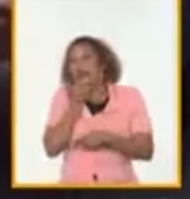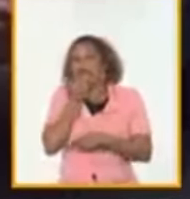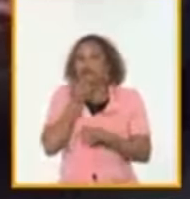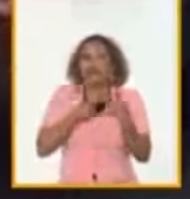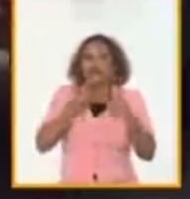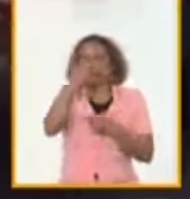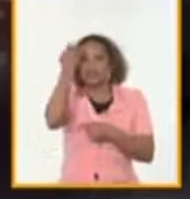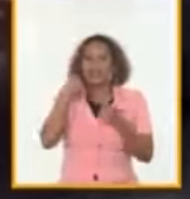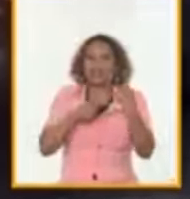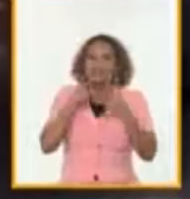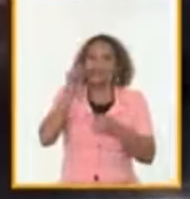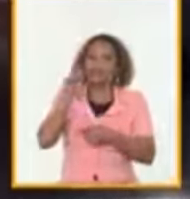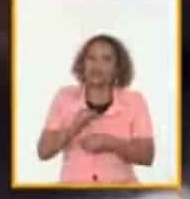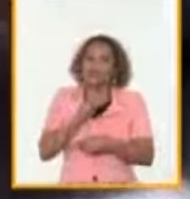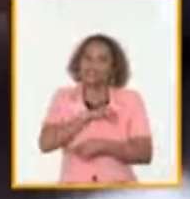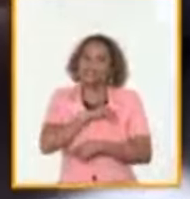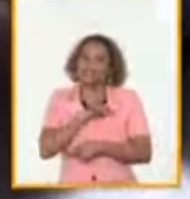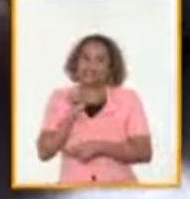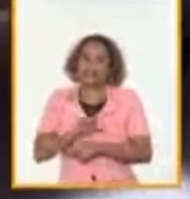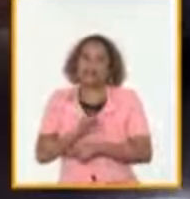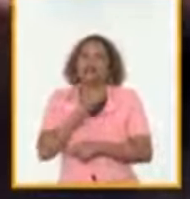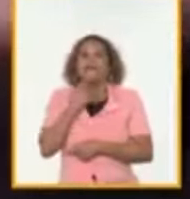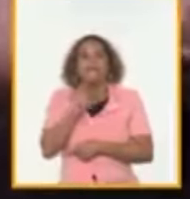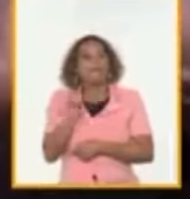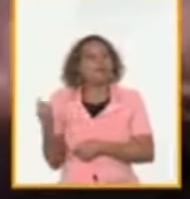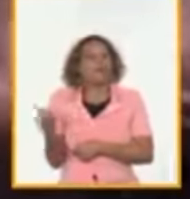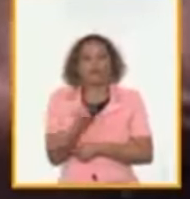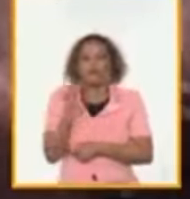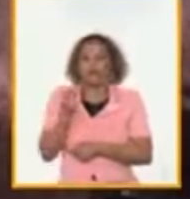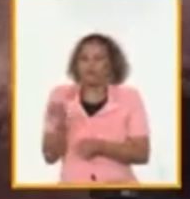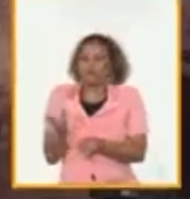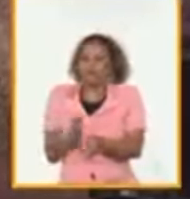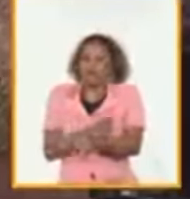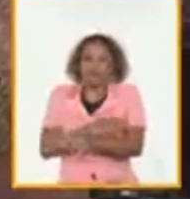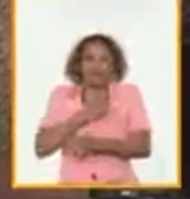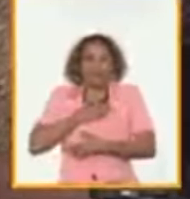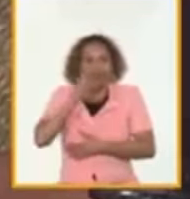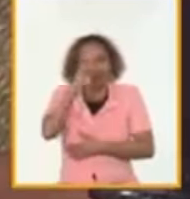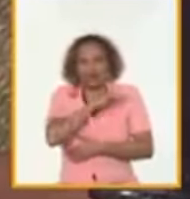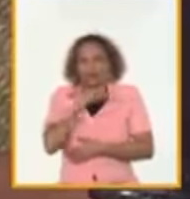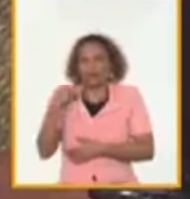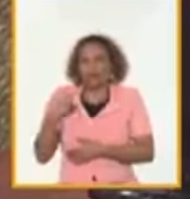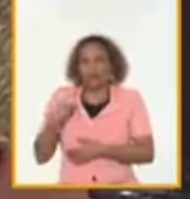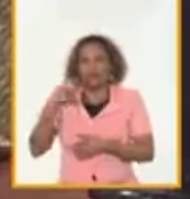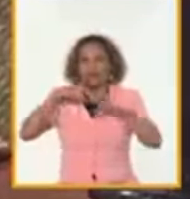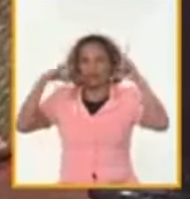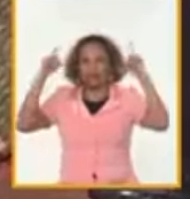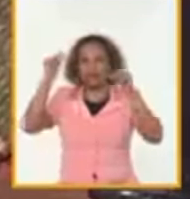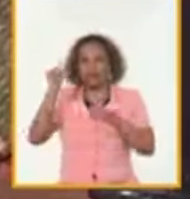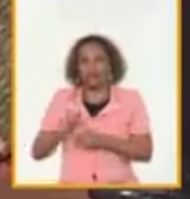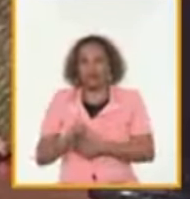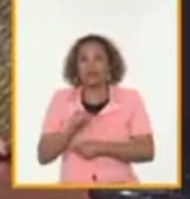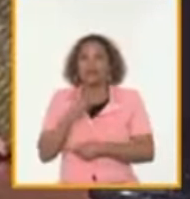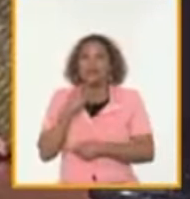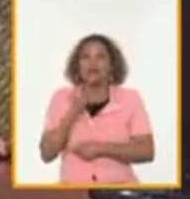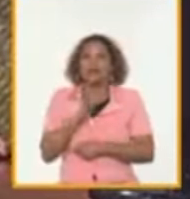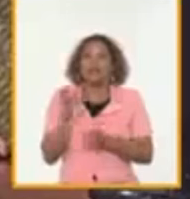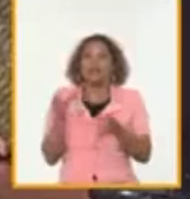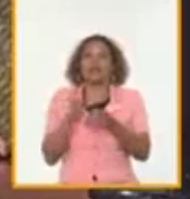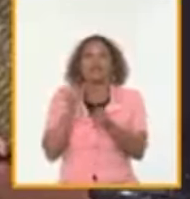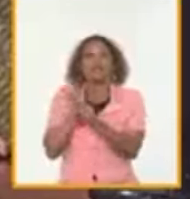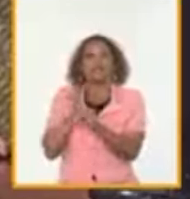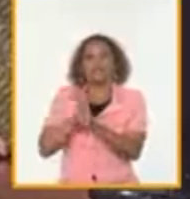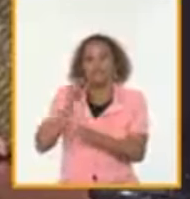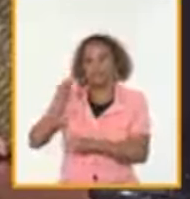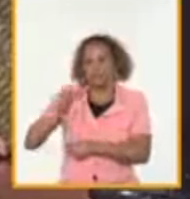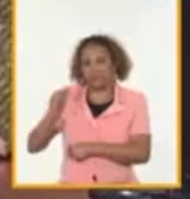a alguno de ellos pero realmente vivimos orgullosos de nuestros médicos de nuestras enfermeras y de nuestro sector de la salud